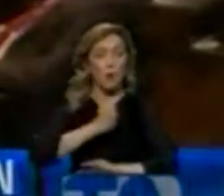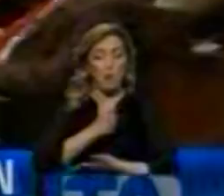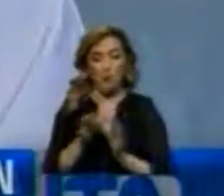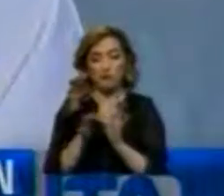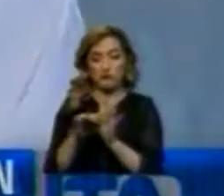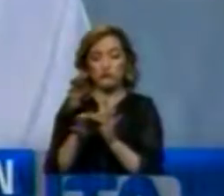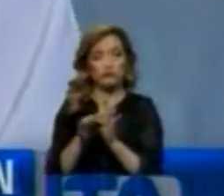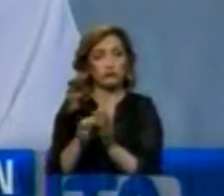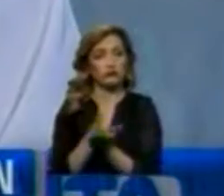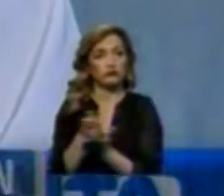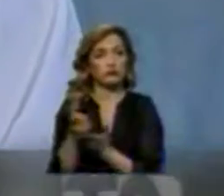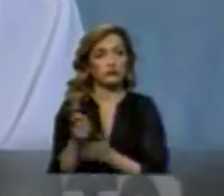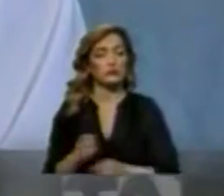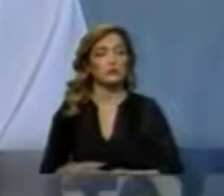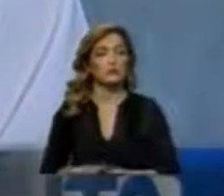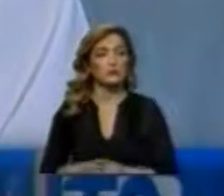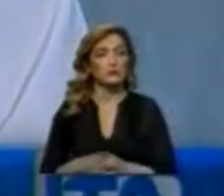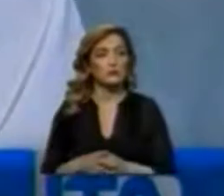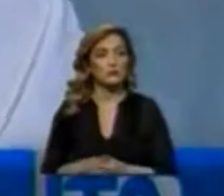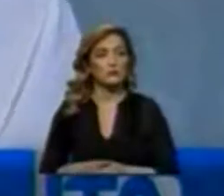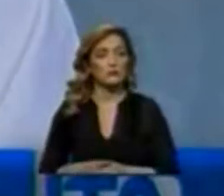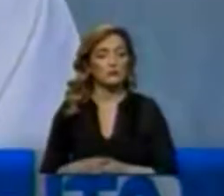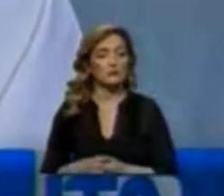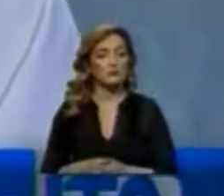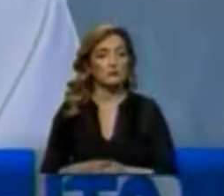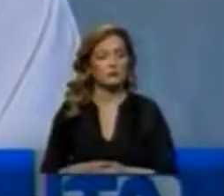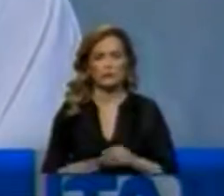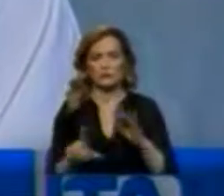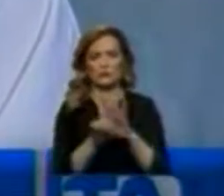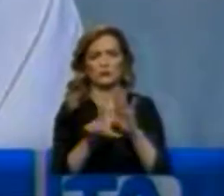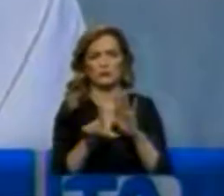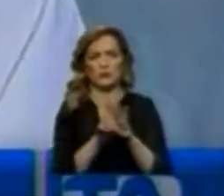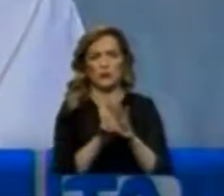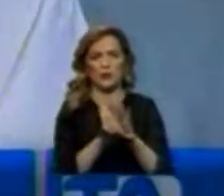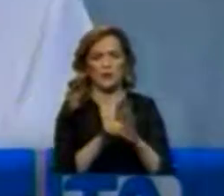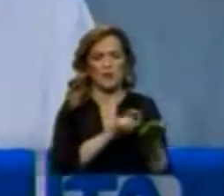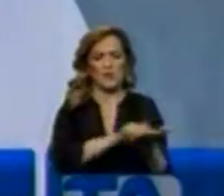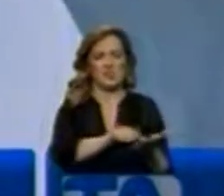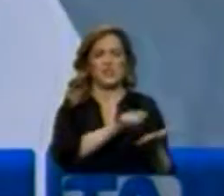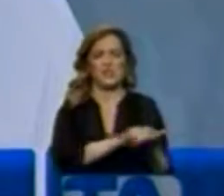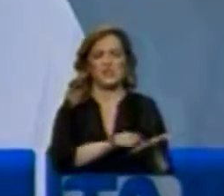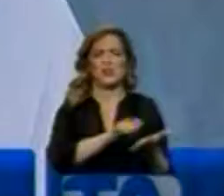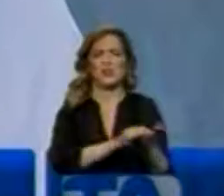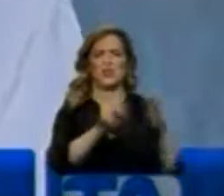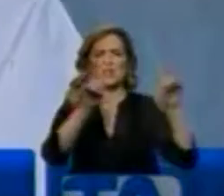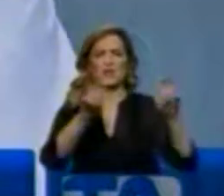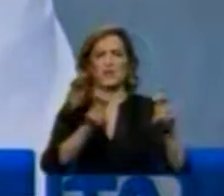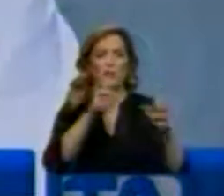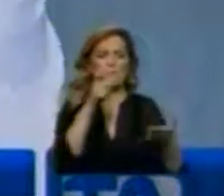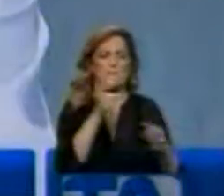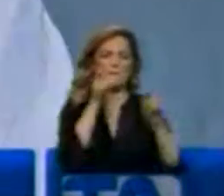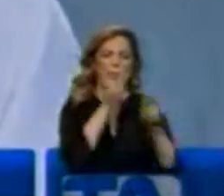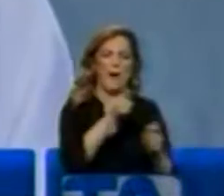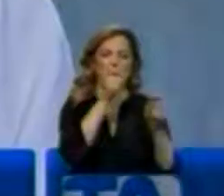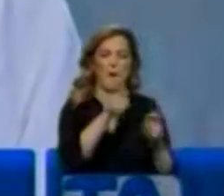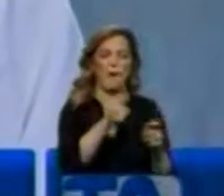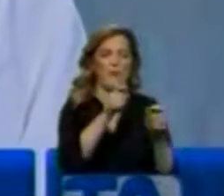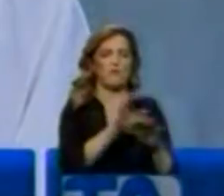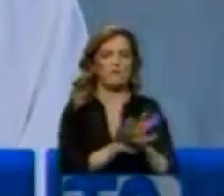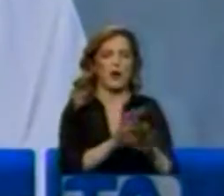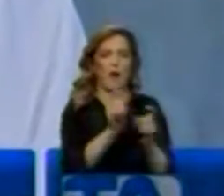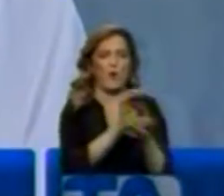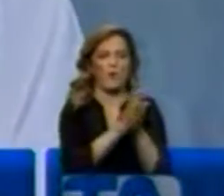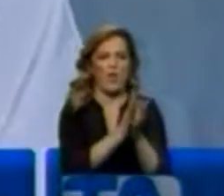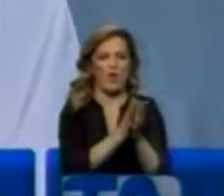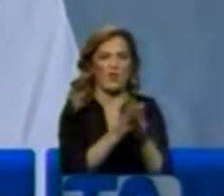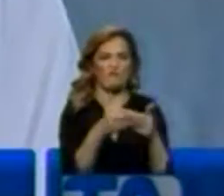aportes. Ninguna ley puede ser escrita en piedra. Todo debe ser flexible, todo se puede cambiar en el camino,